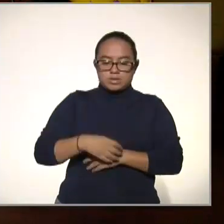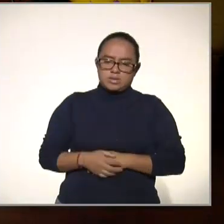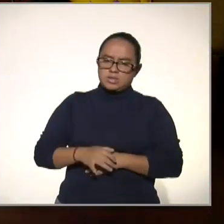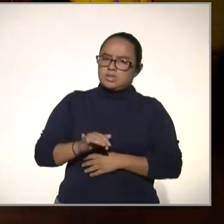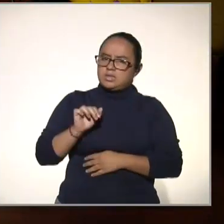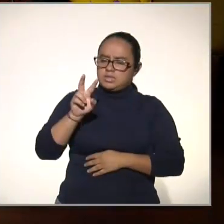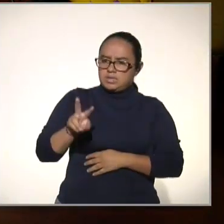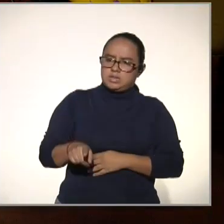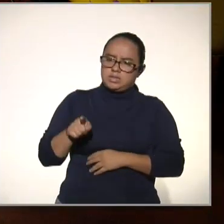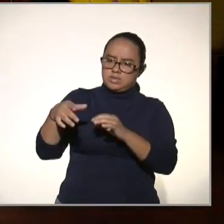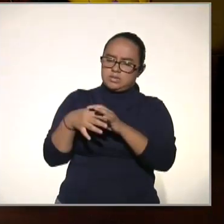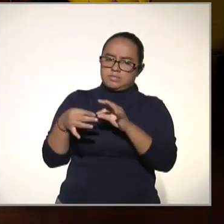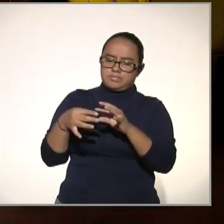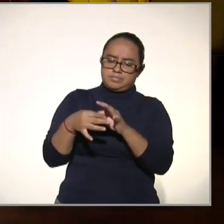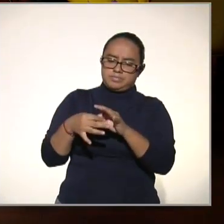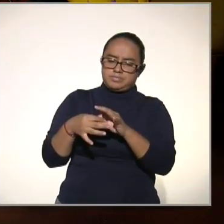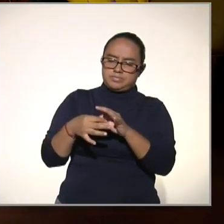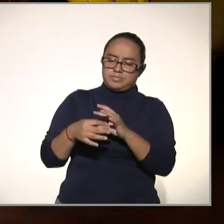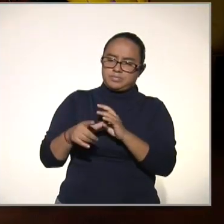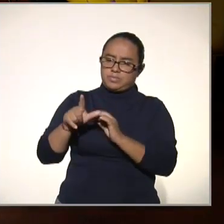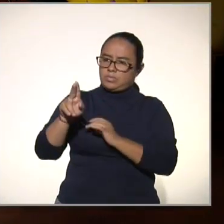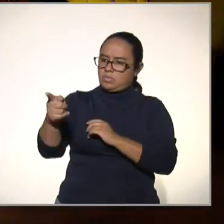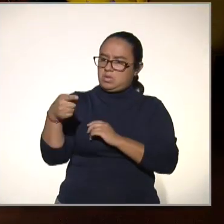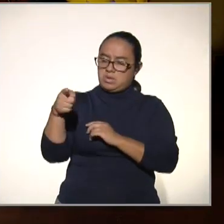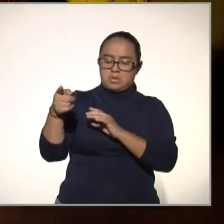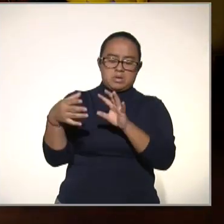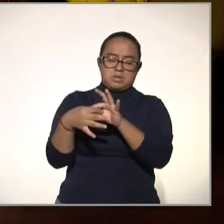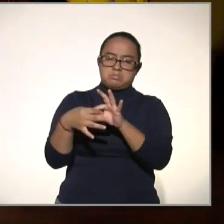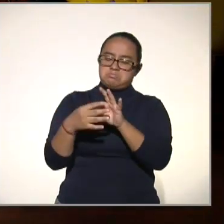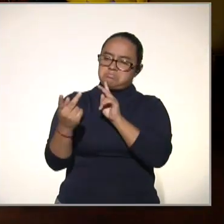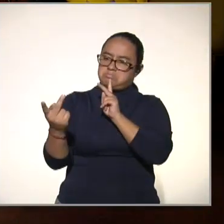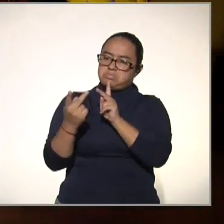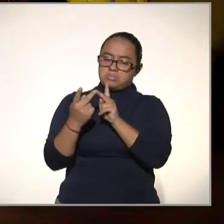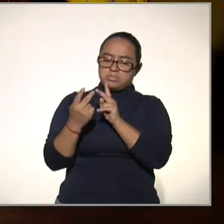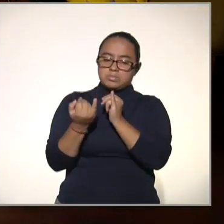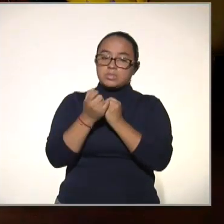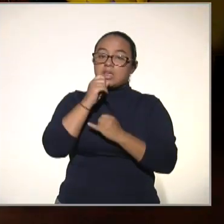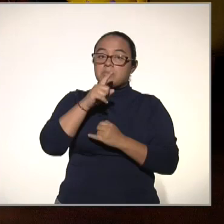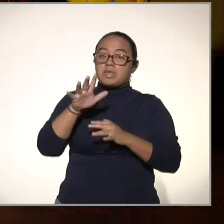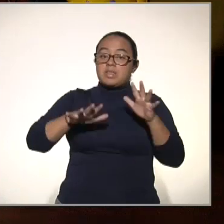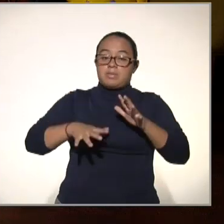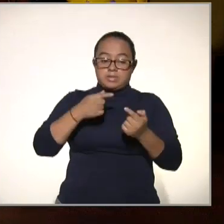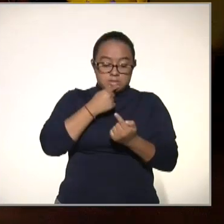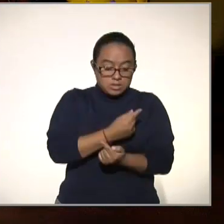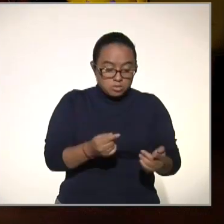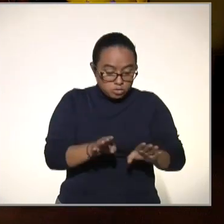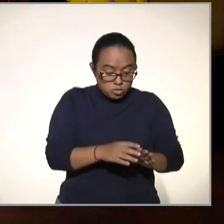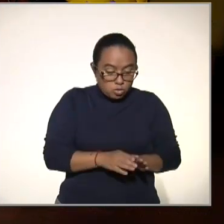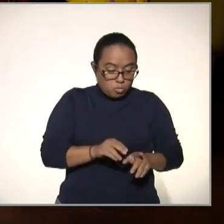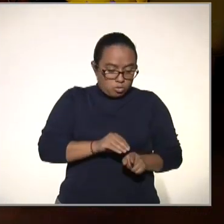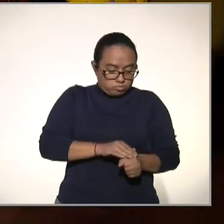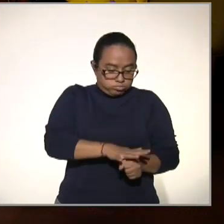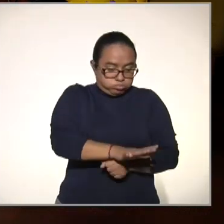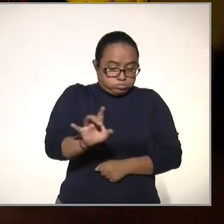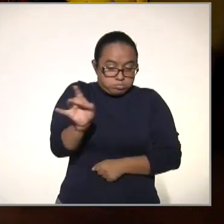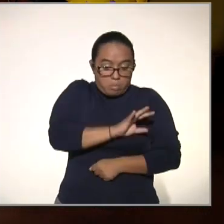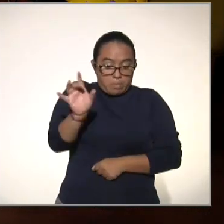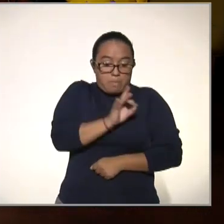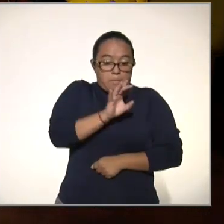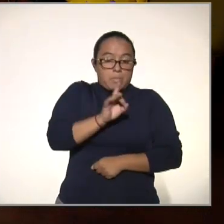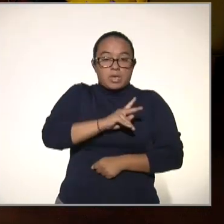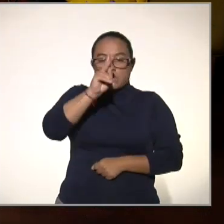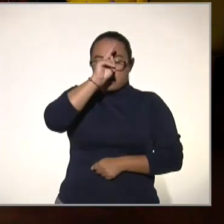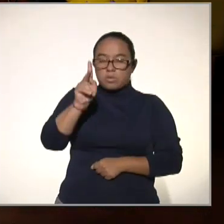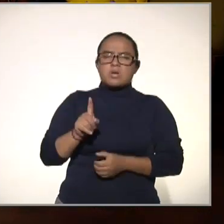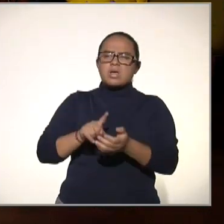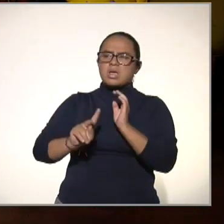toca Gabriela. Todo lo que dijo Lu, yo estoy de acuerdo, y hay algo del pánico generado en las infancias. Las identidades trans en